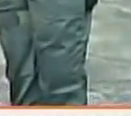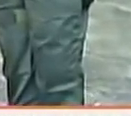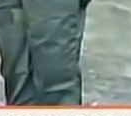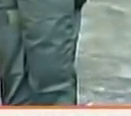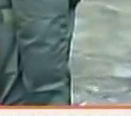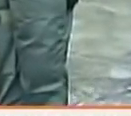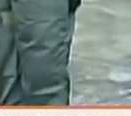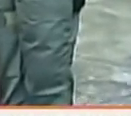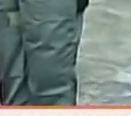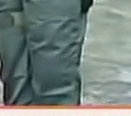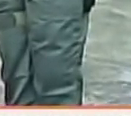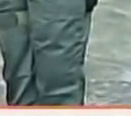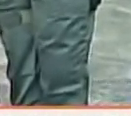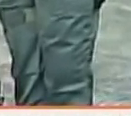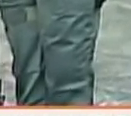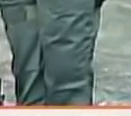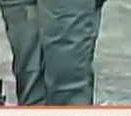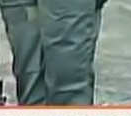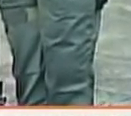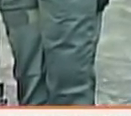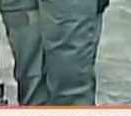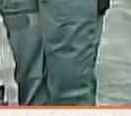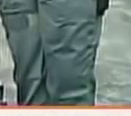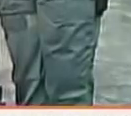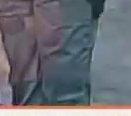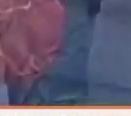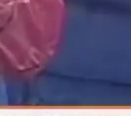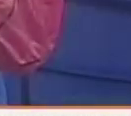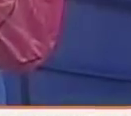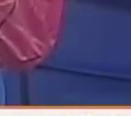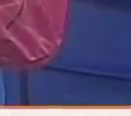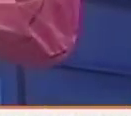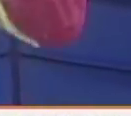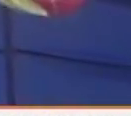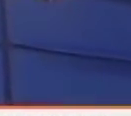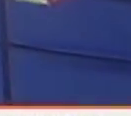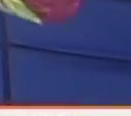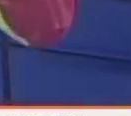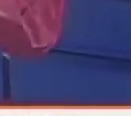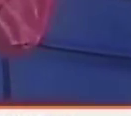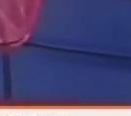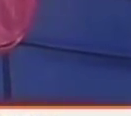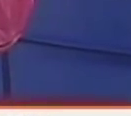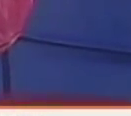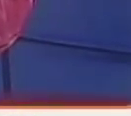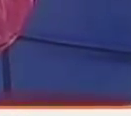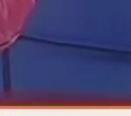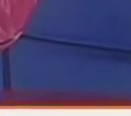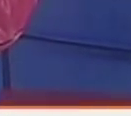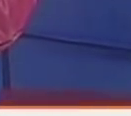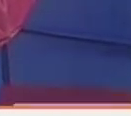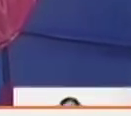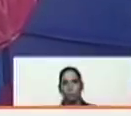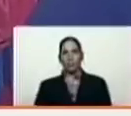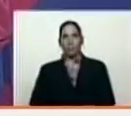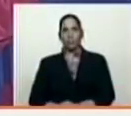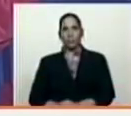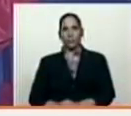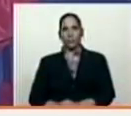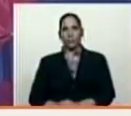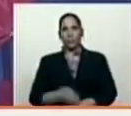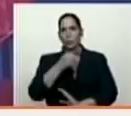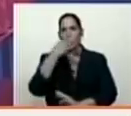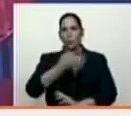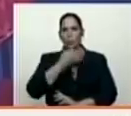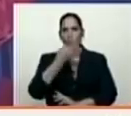Muy buenas tardes a todas y a todos, especialmente al bravo pueblo apureño aquí presente,